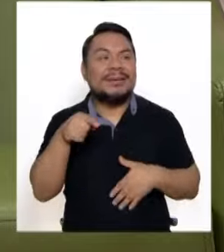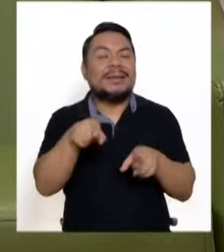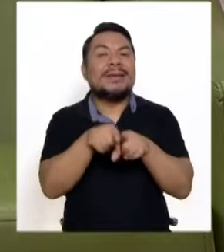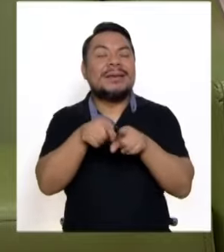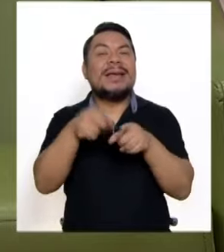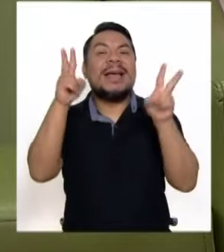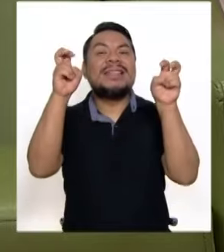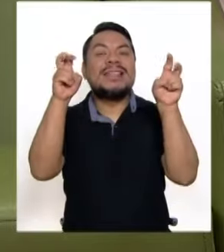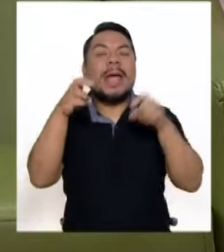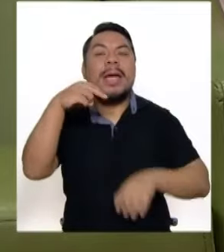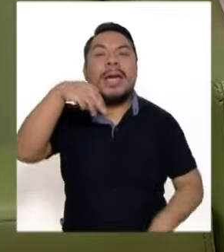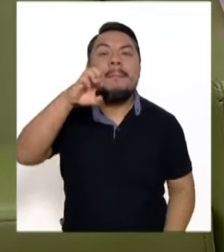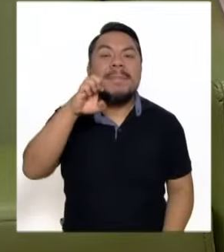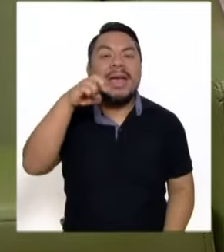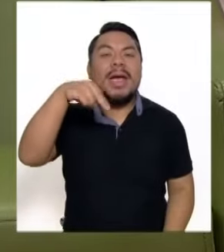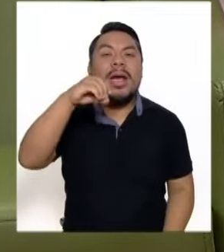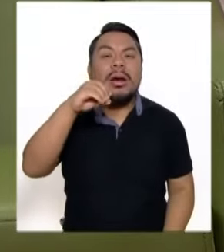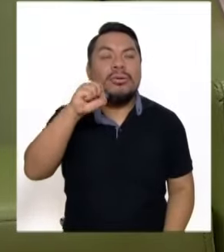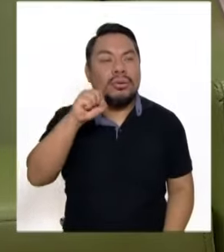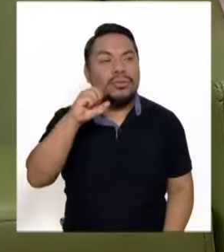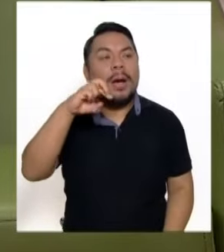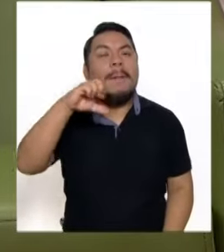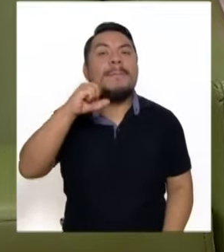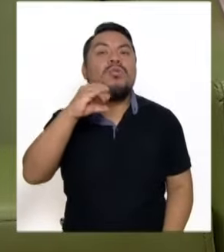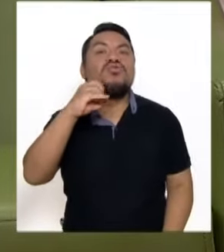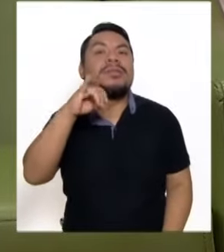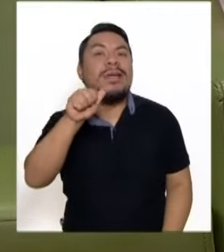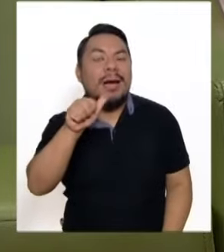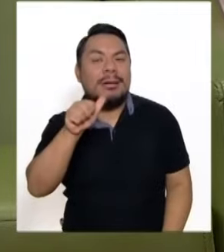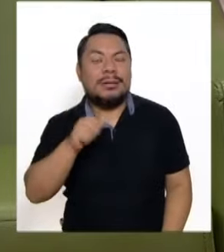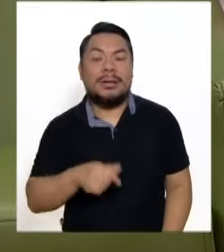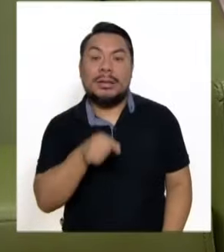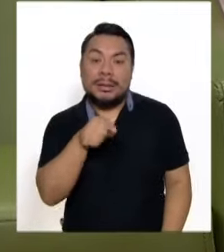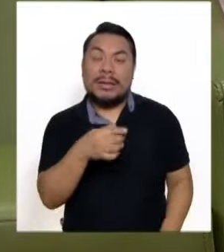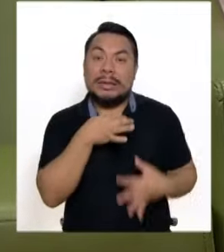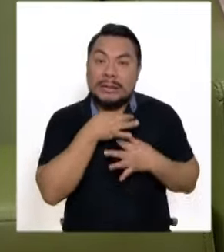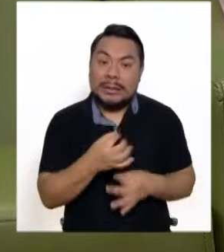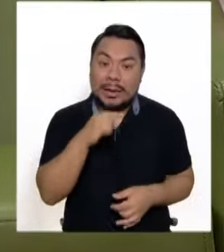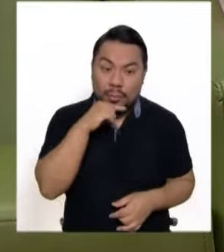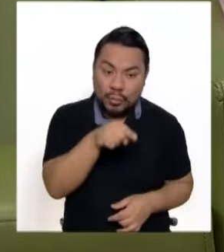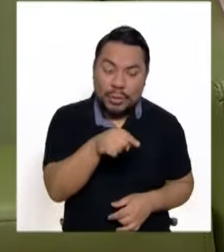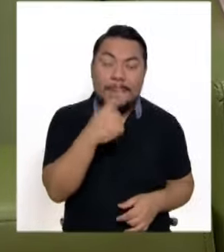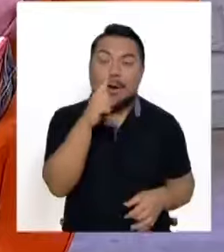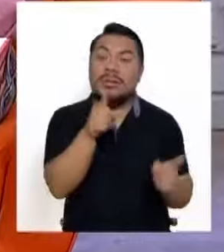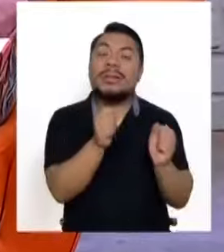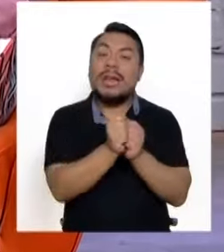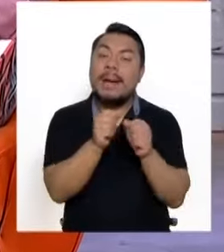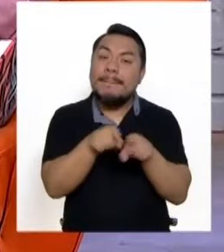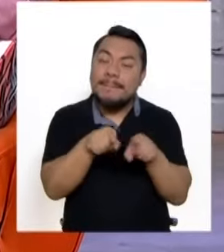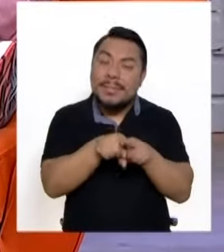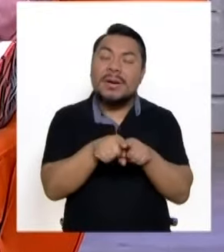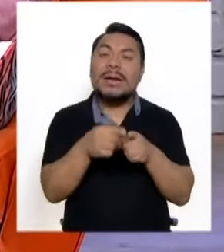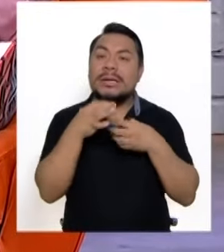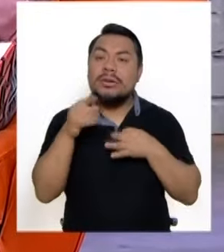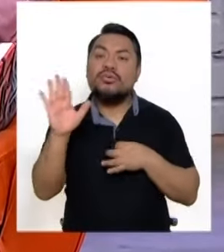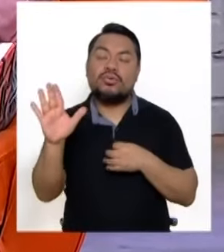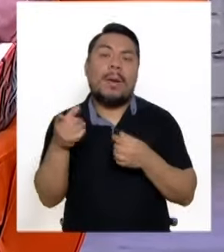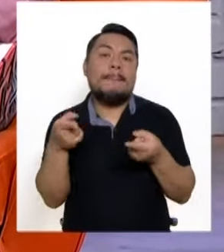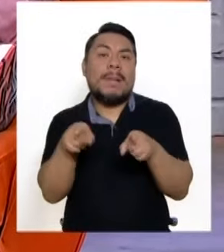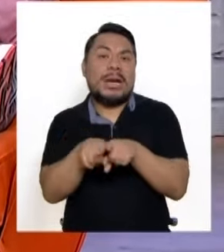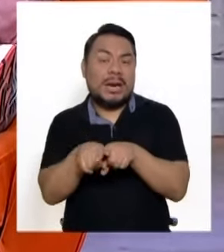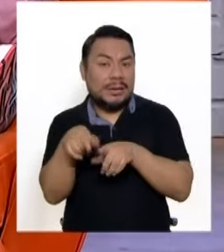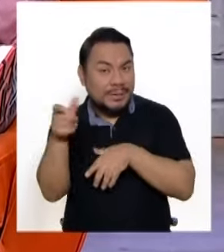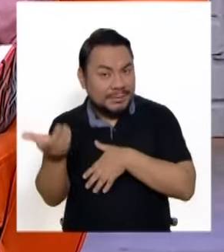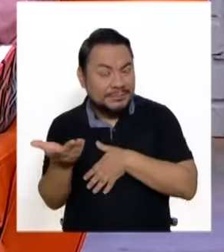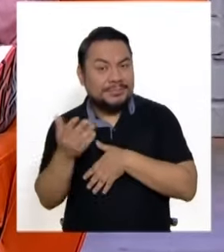un tema que ahorita no solamente le debe interesar a la mujer, sino también a su pareja. Eso es muy cierto, doctor, porque yo justo le decía, bueno,